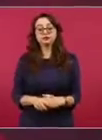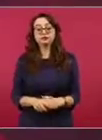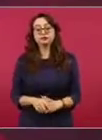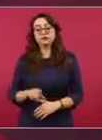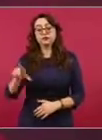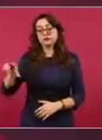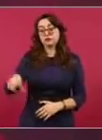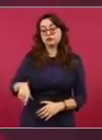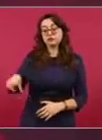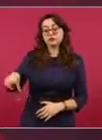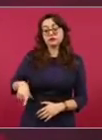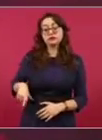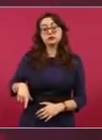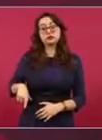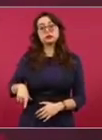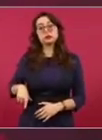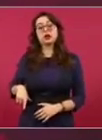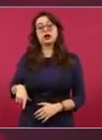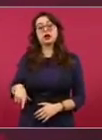de que